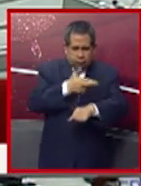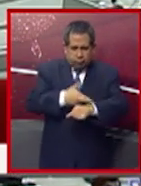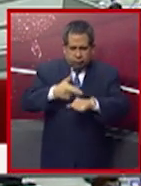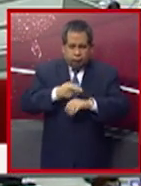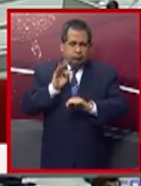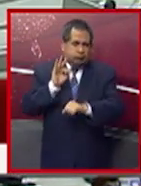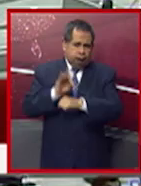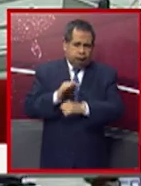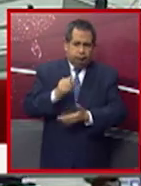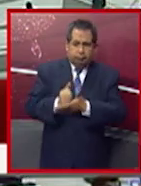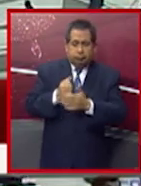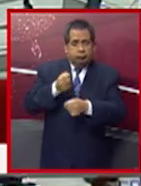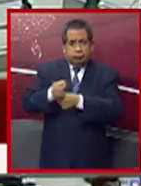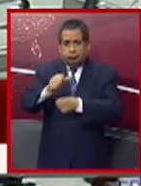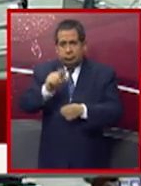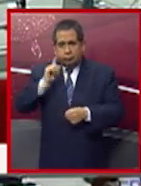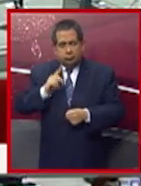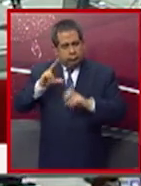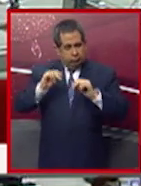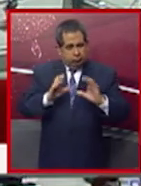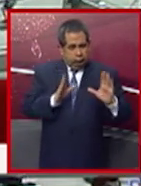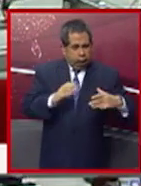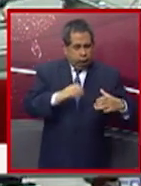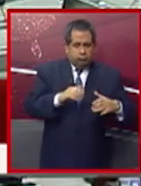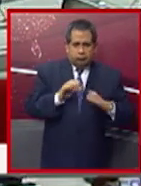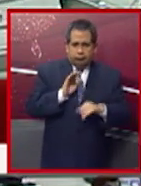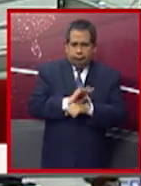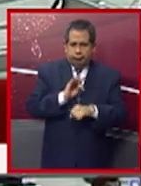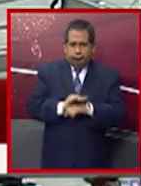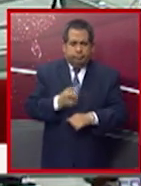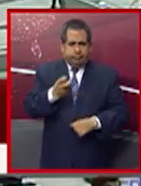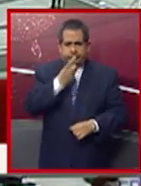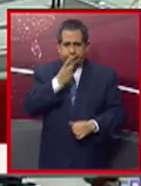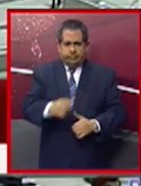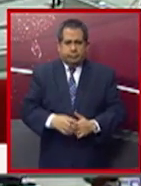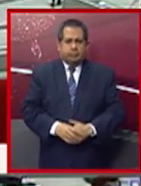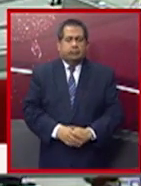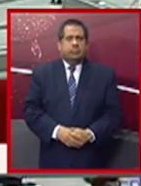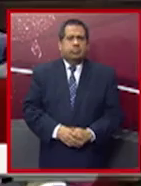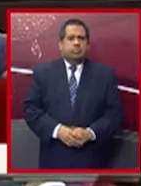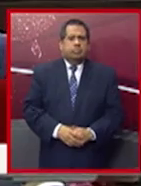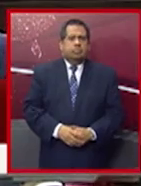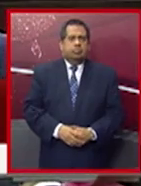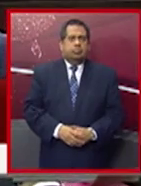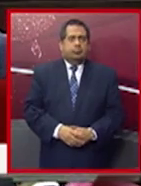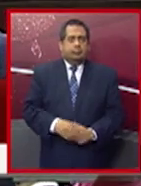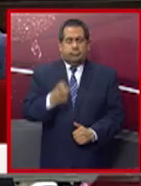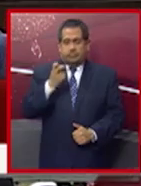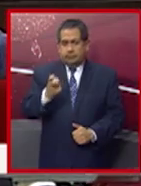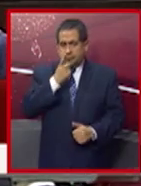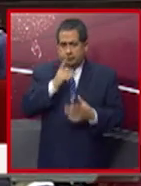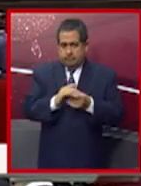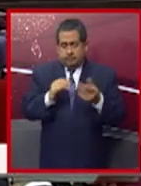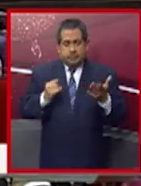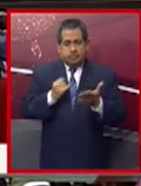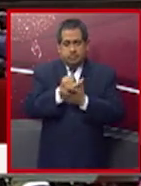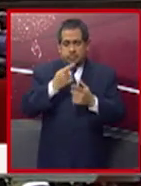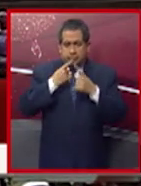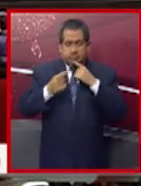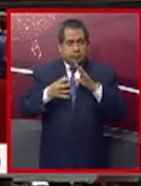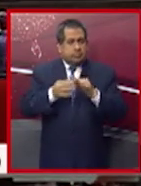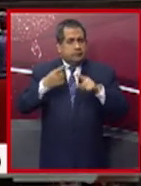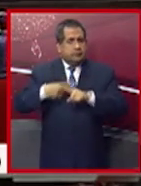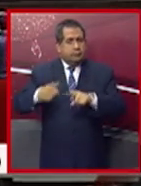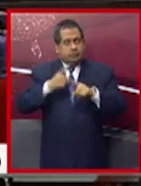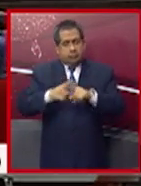y sanción de la violencia contra las mujeres. Así se fundamentó el dictamen en tribuna. Este dictamen también reúne